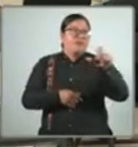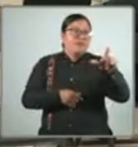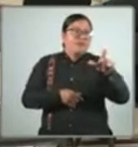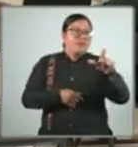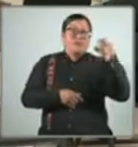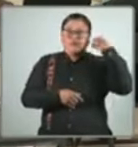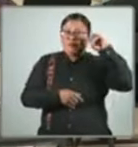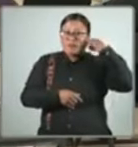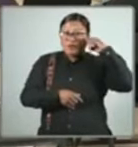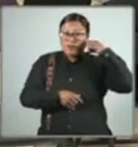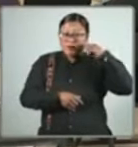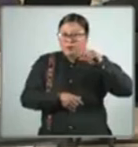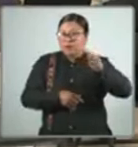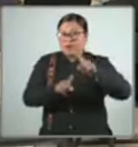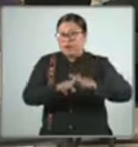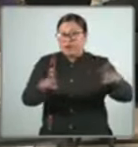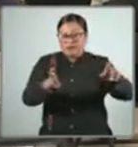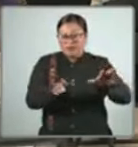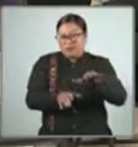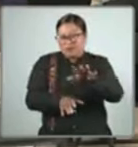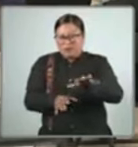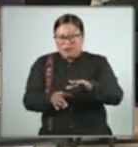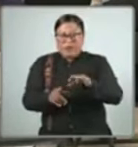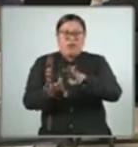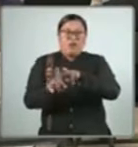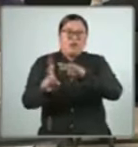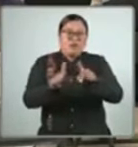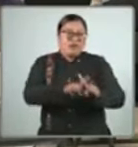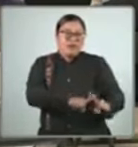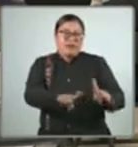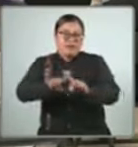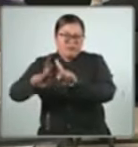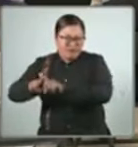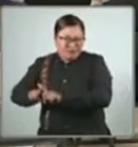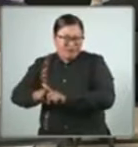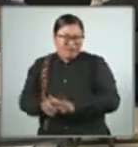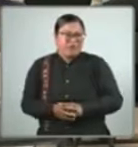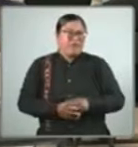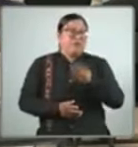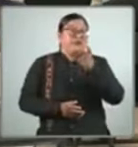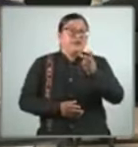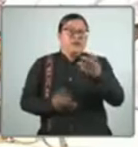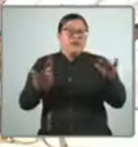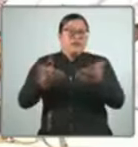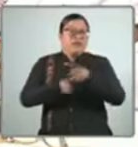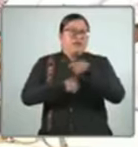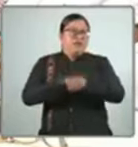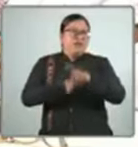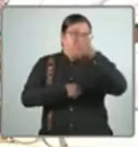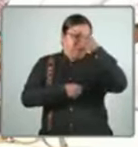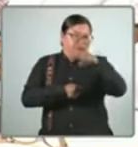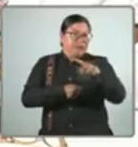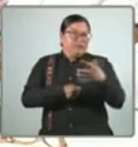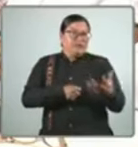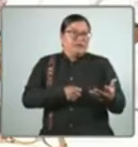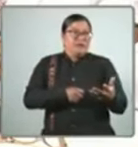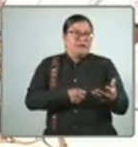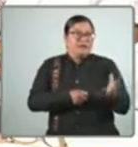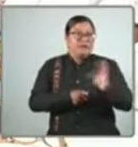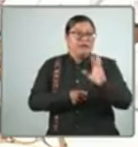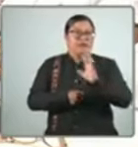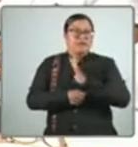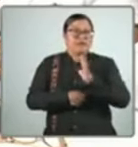Oaxaca es otro modelo, es otra visión. Entonces, eso afecta aparentemente y cuando se miden